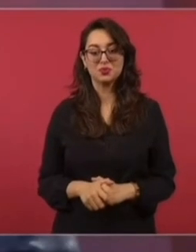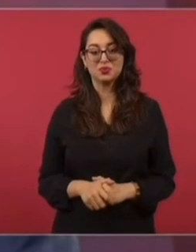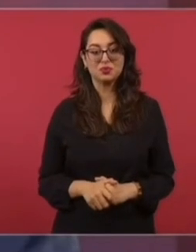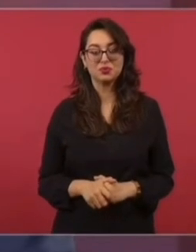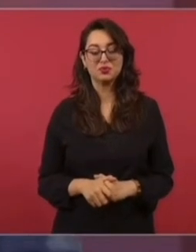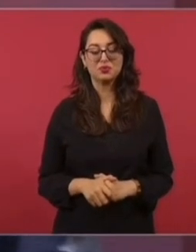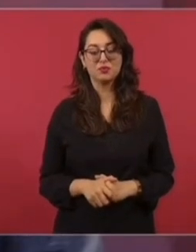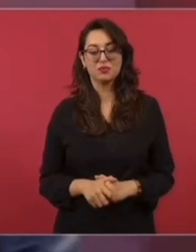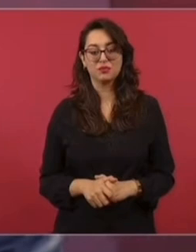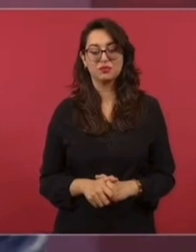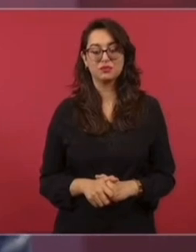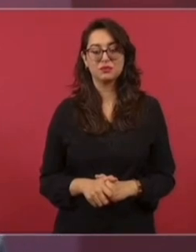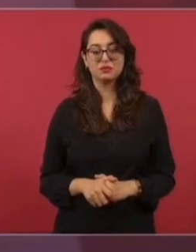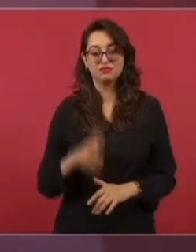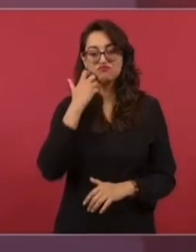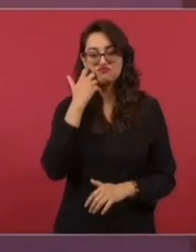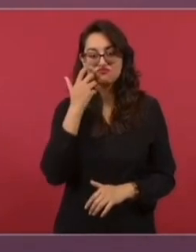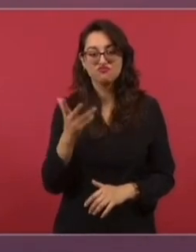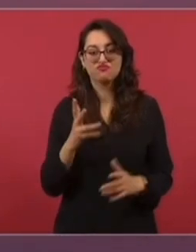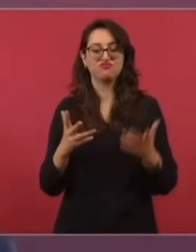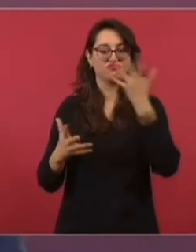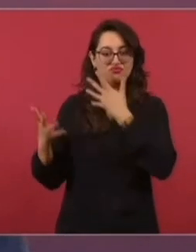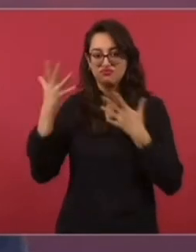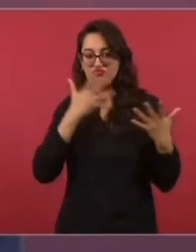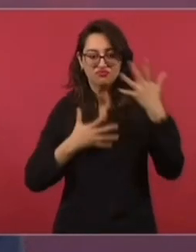quieren confundir,